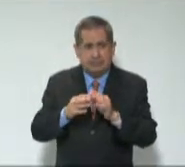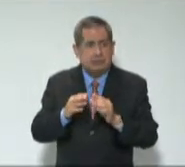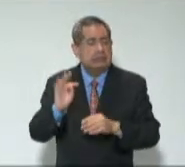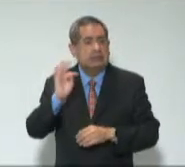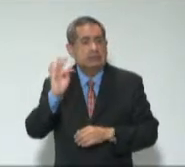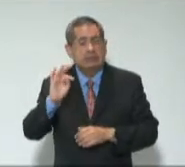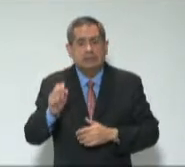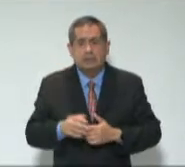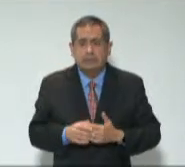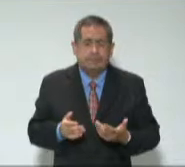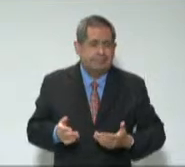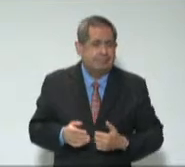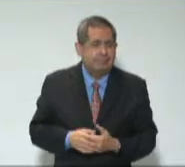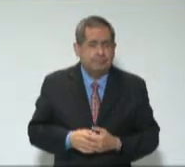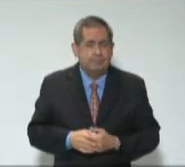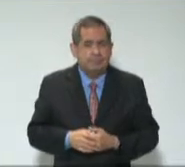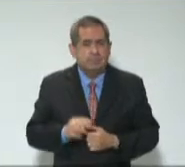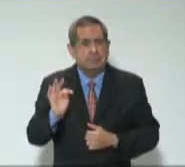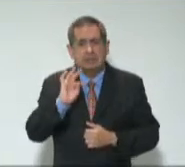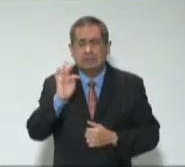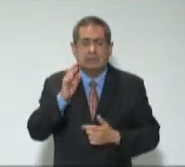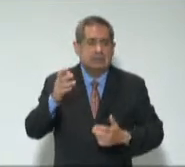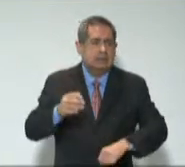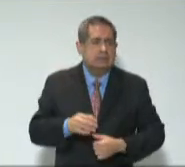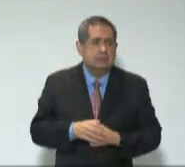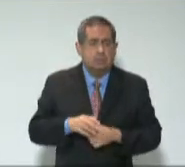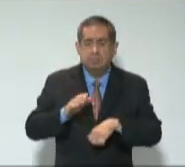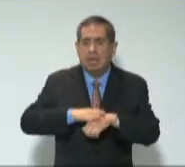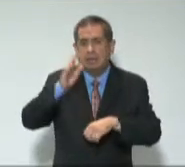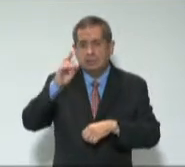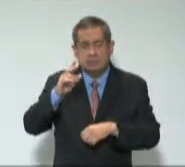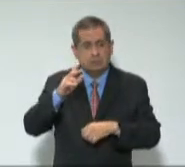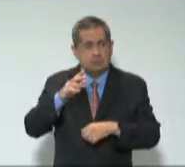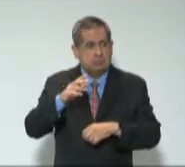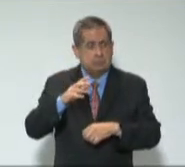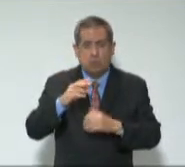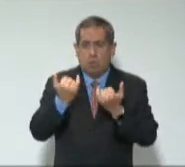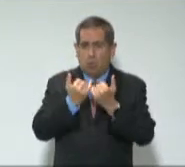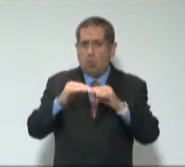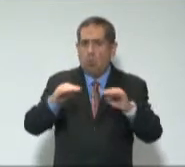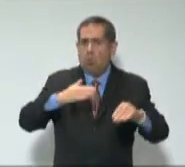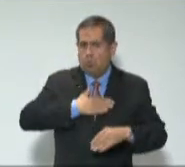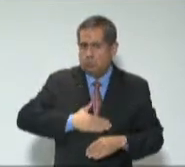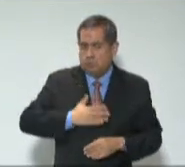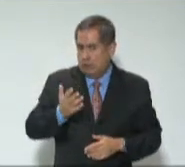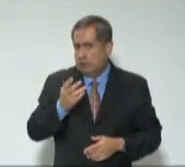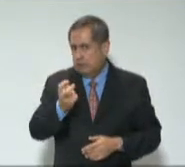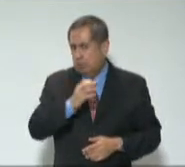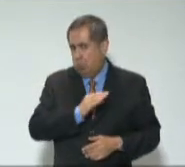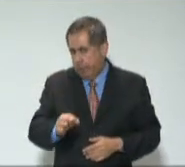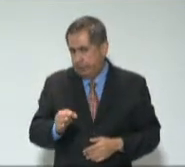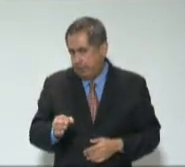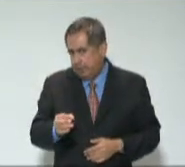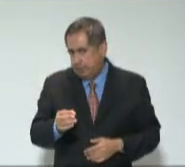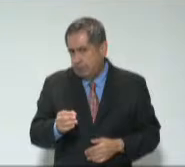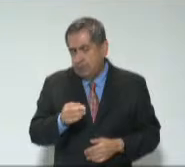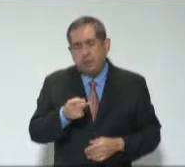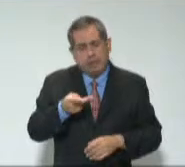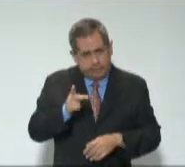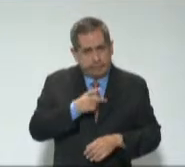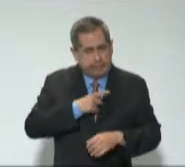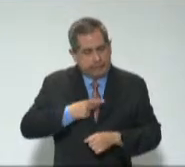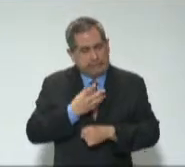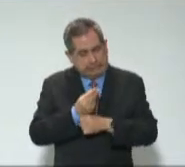vez eh generar mayor equidad o si no tomamos las medidas eh